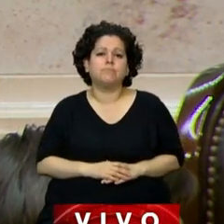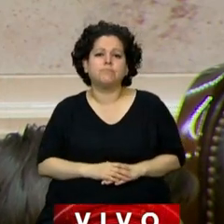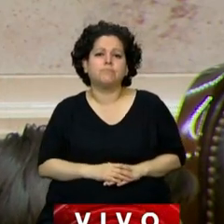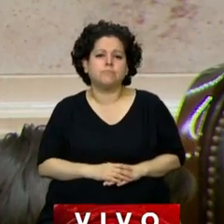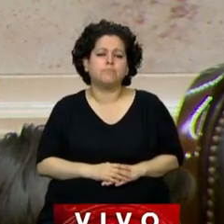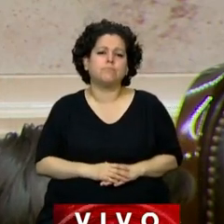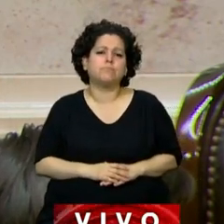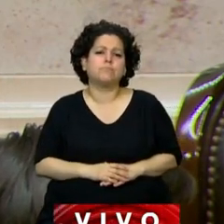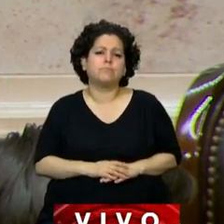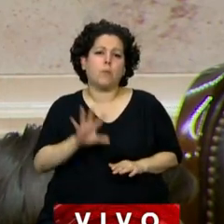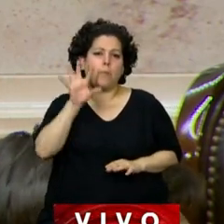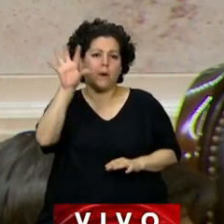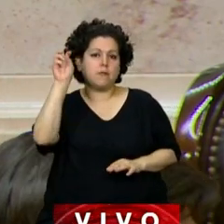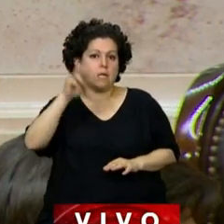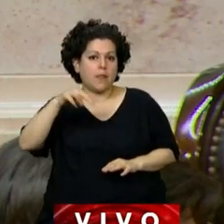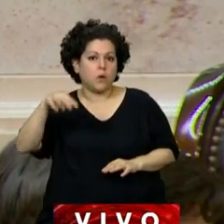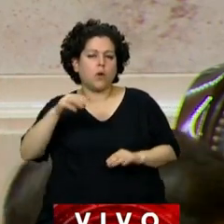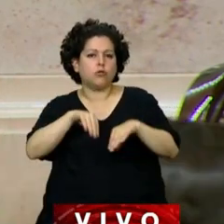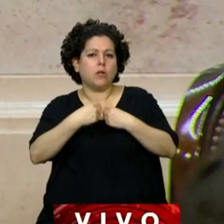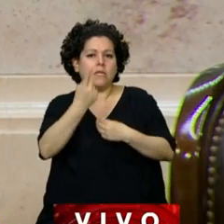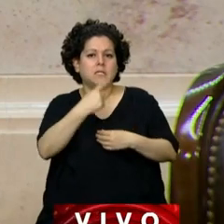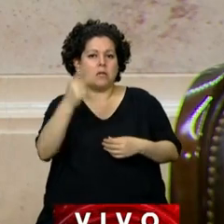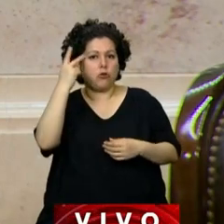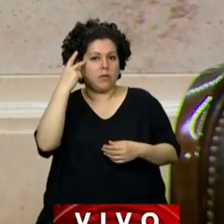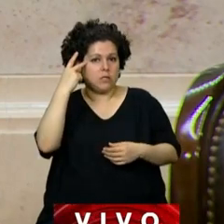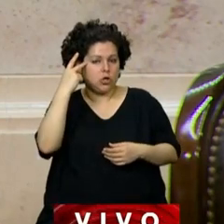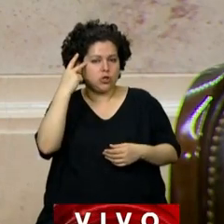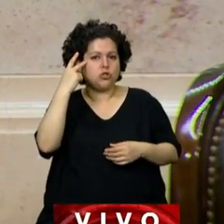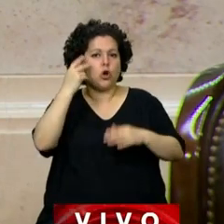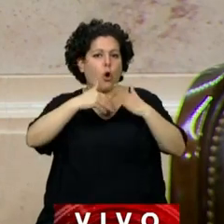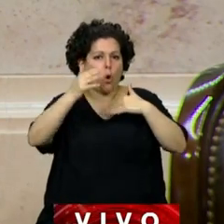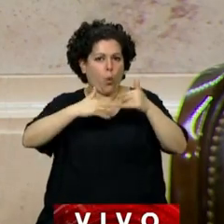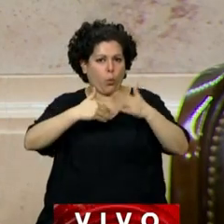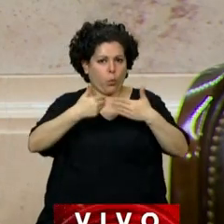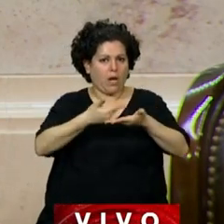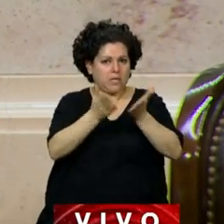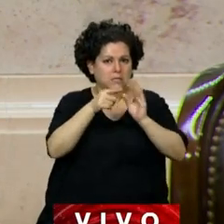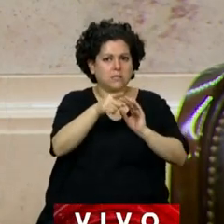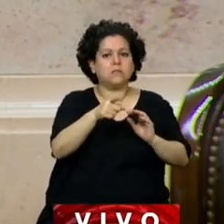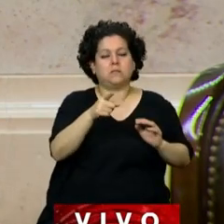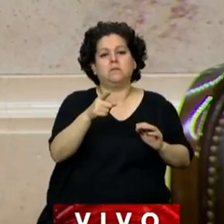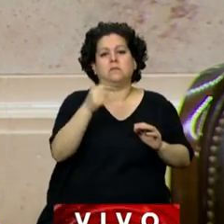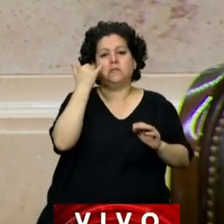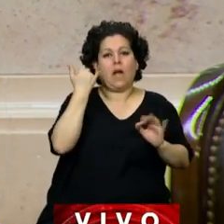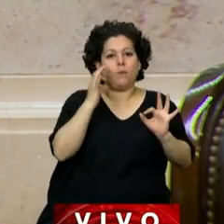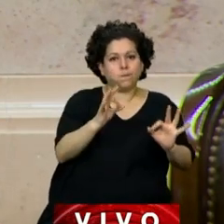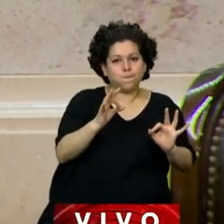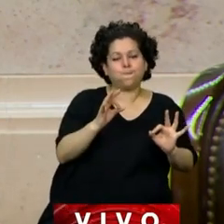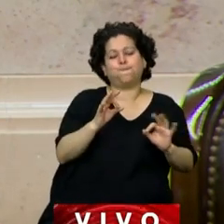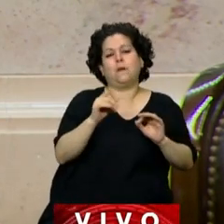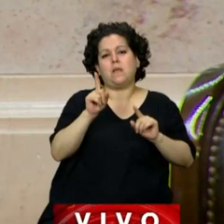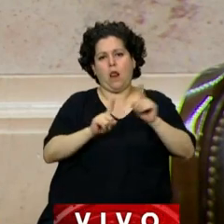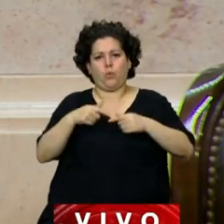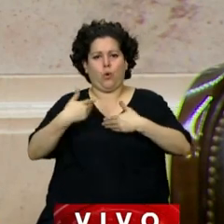En Neuquén hay 118 obras concluidas y en ejecución durante este año, en los